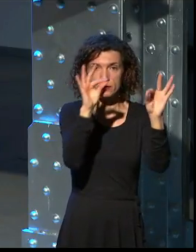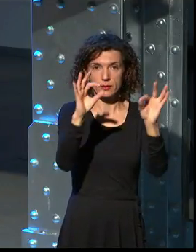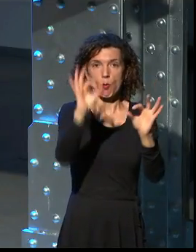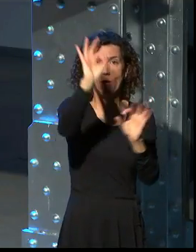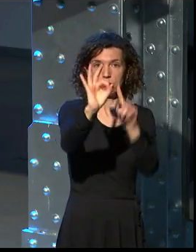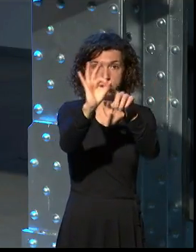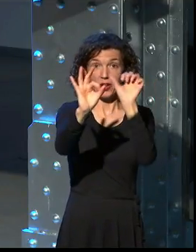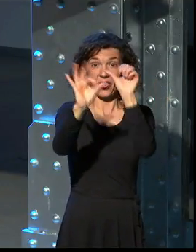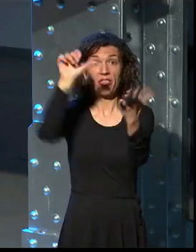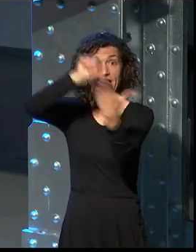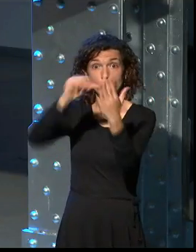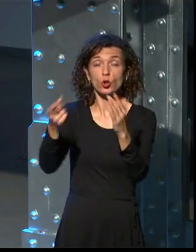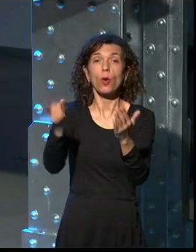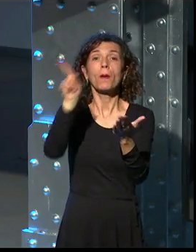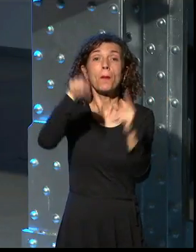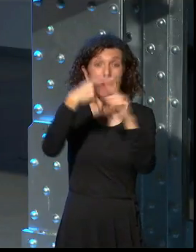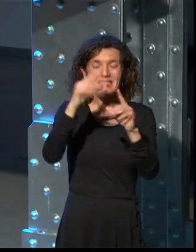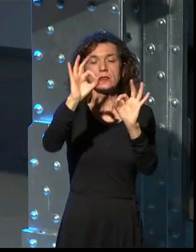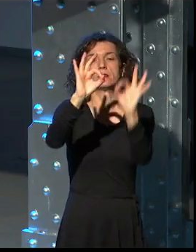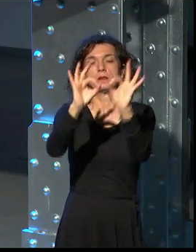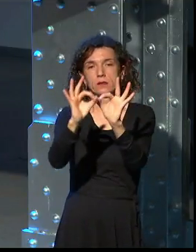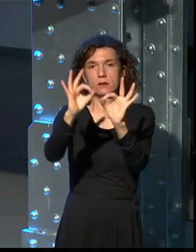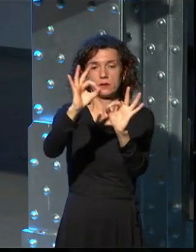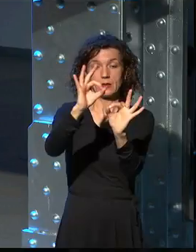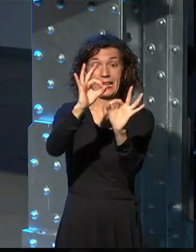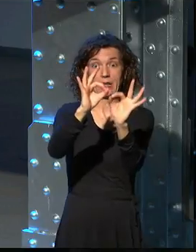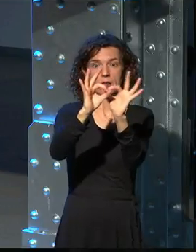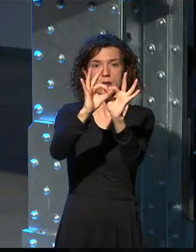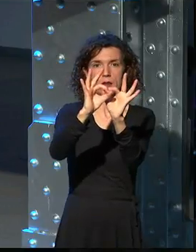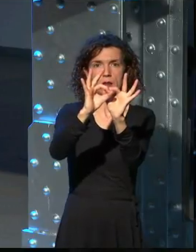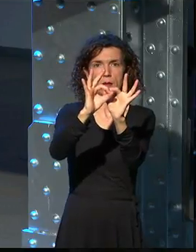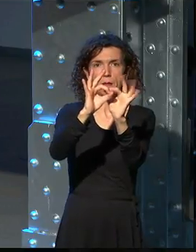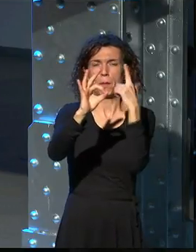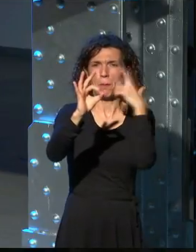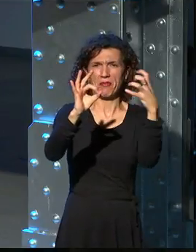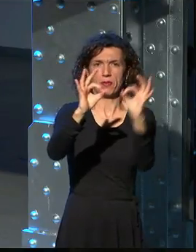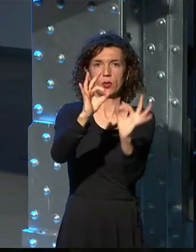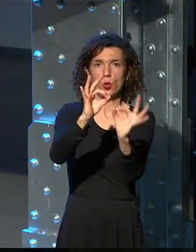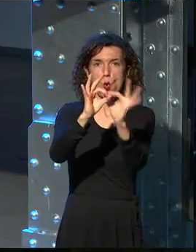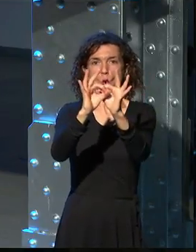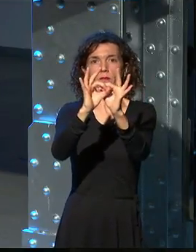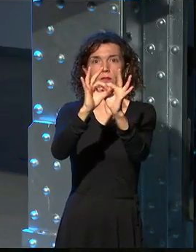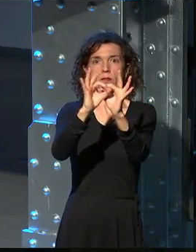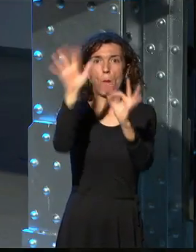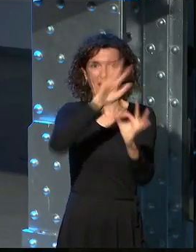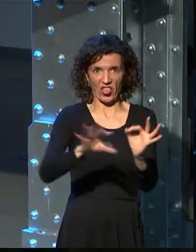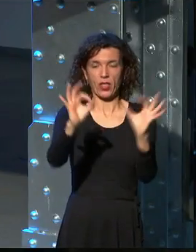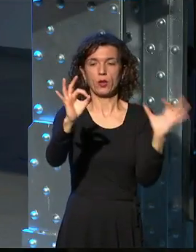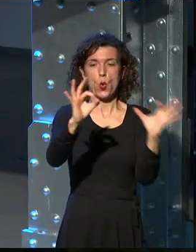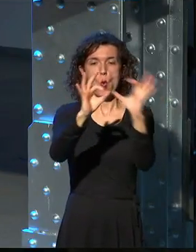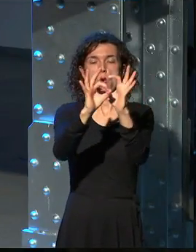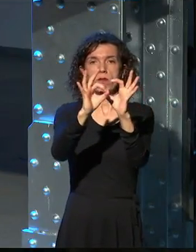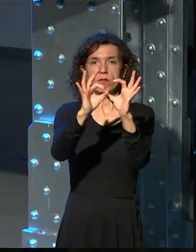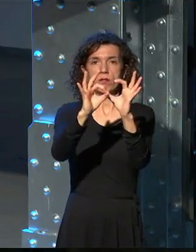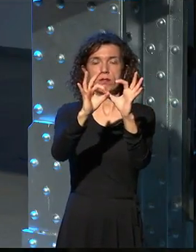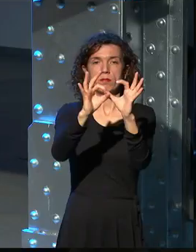inferior. De nuevo se vuelve más sobresaliente. Ahora, utilizando vuestro libre albedrío, si creéis que